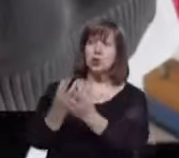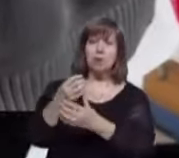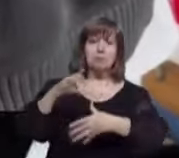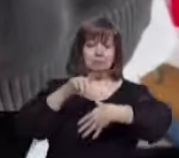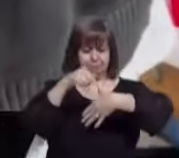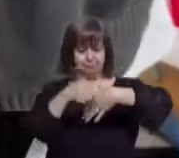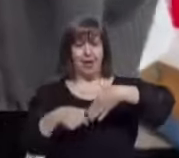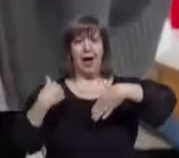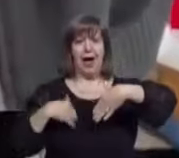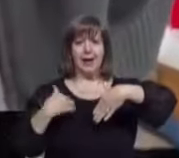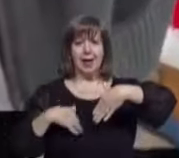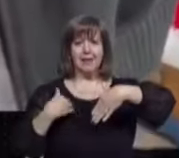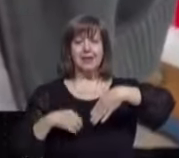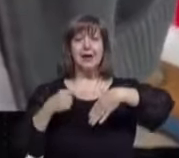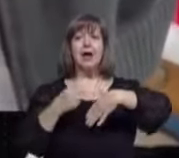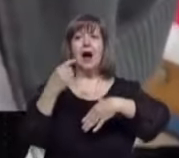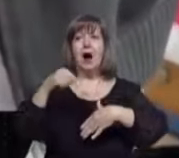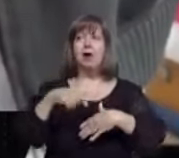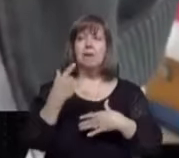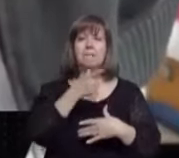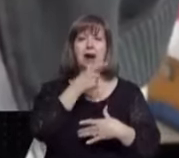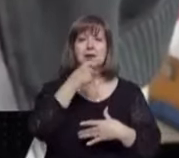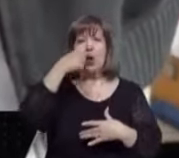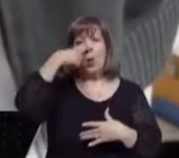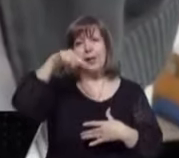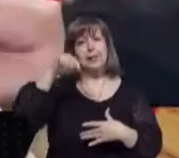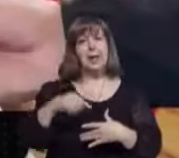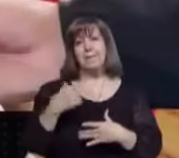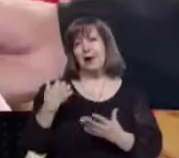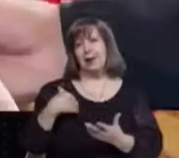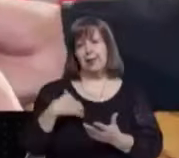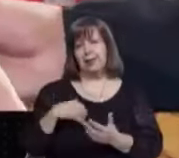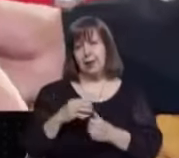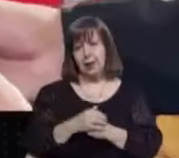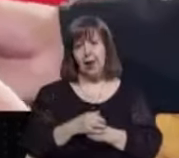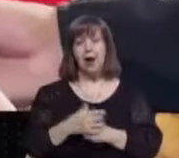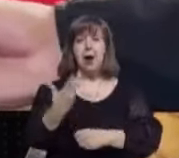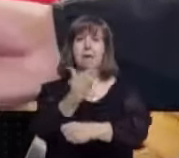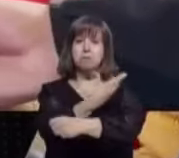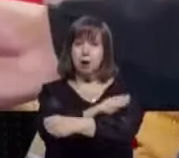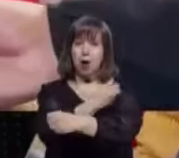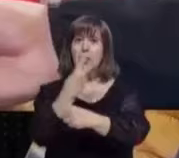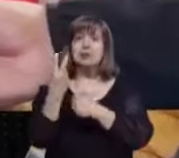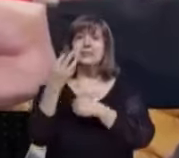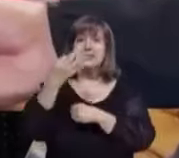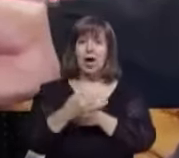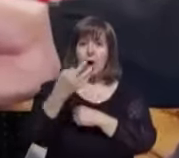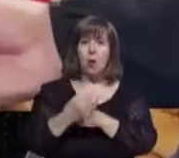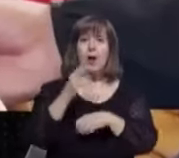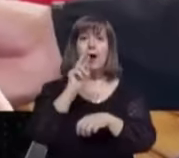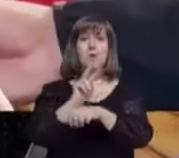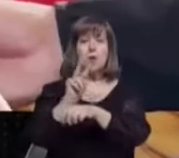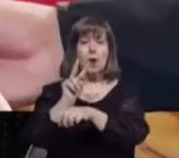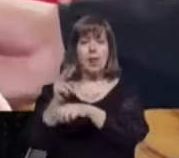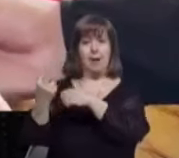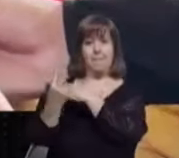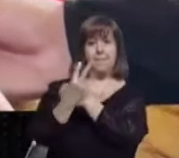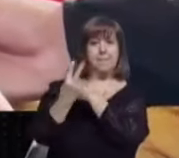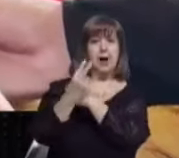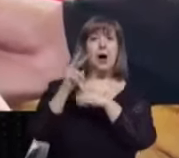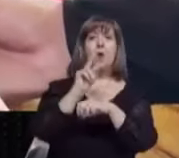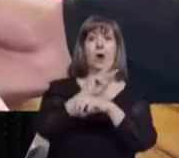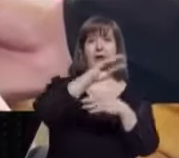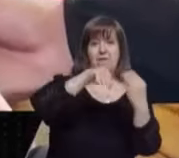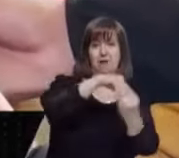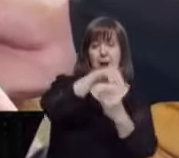nivel de altura de cobertura de vacunación. Las vacunas son seguras, las vacunas protegen, me protegen a mí, protegen a mi familia, protegen a la